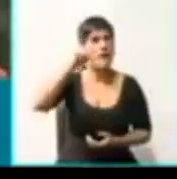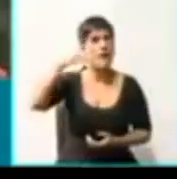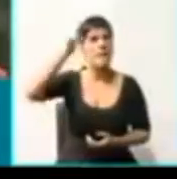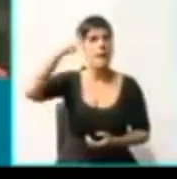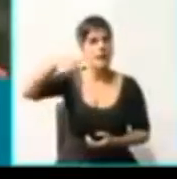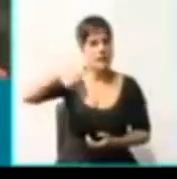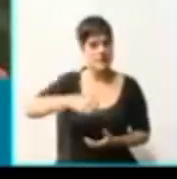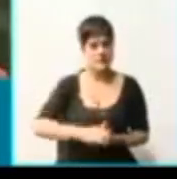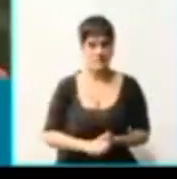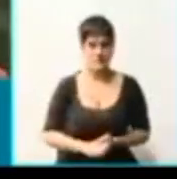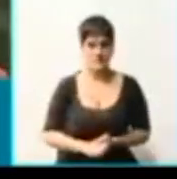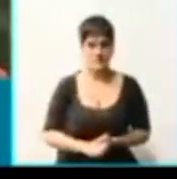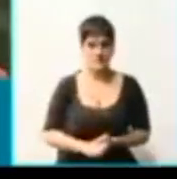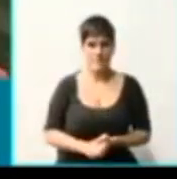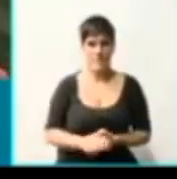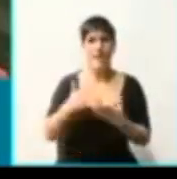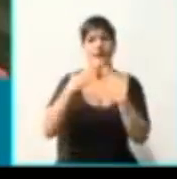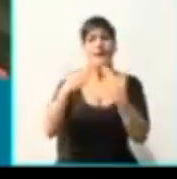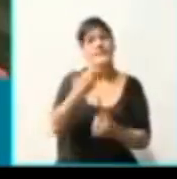Gracias, señor presidente.